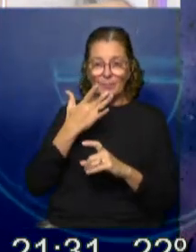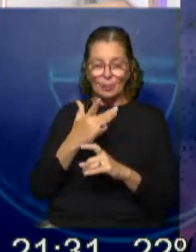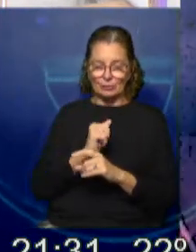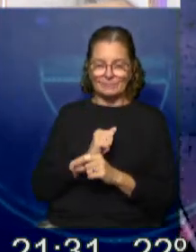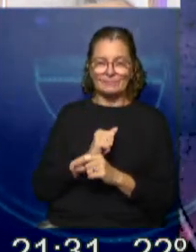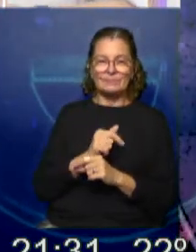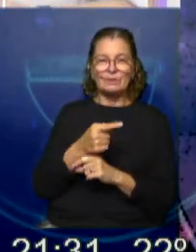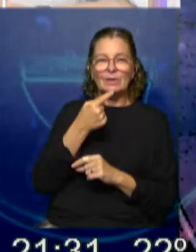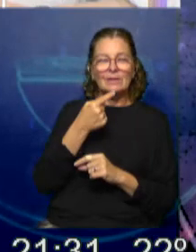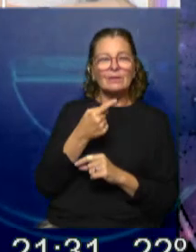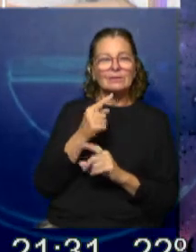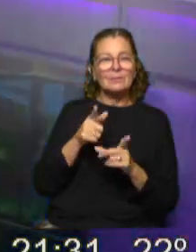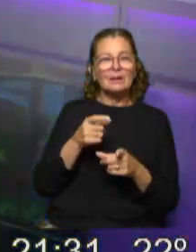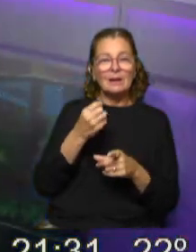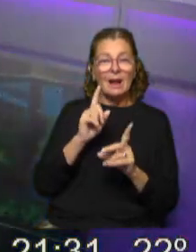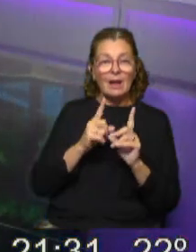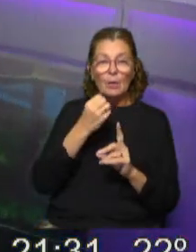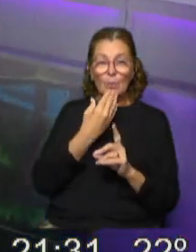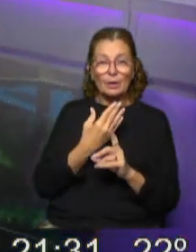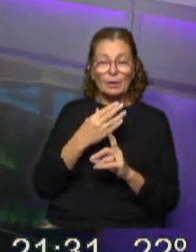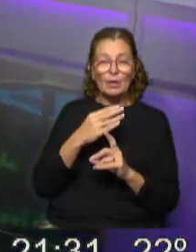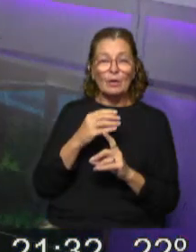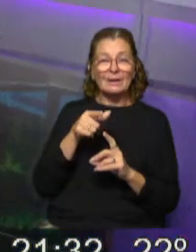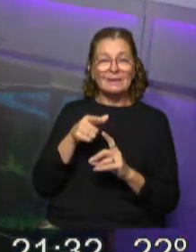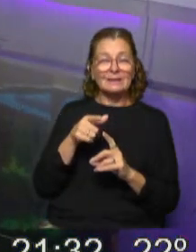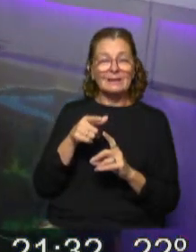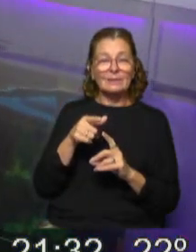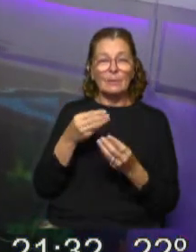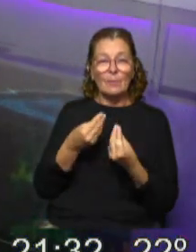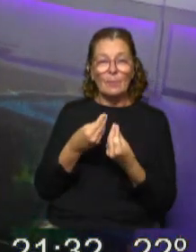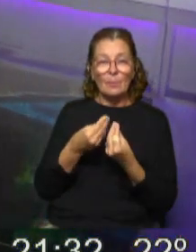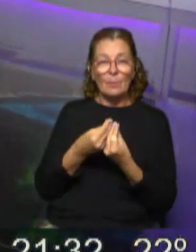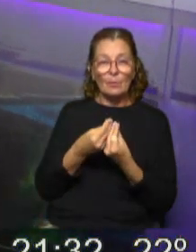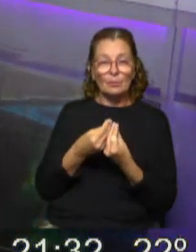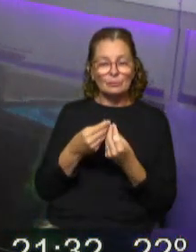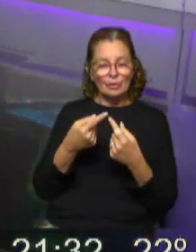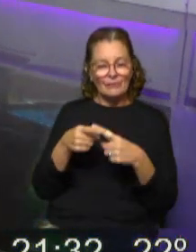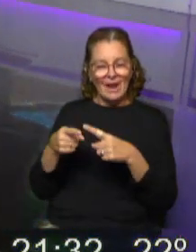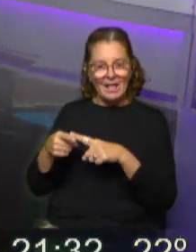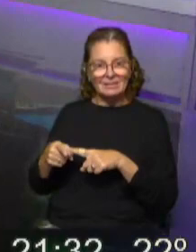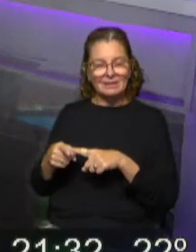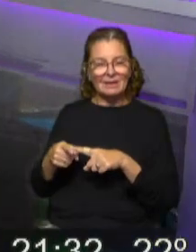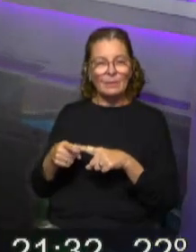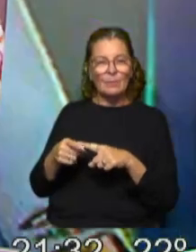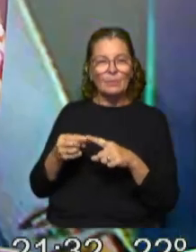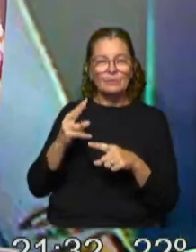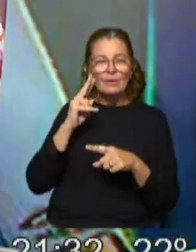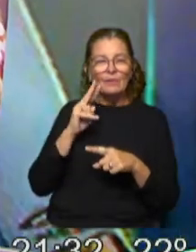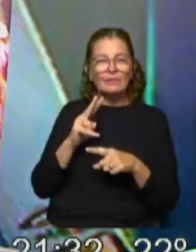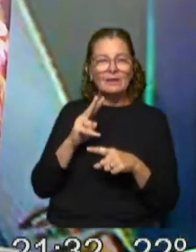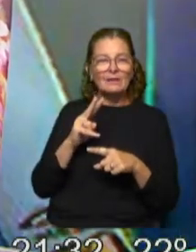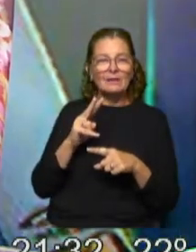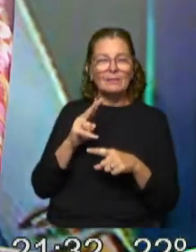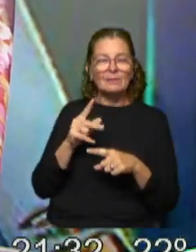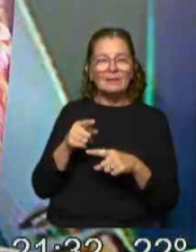Lo que decía Noé también, que lo que tiene bueno Cordón Sojo es que tenés muchos puntos de referencia. Como cuando uno ve, no sé, una peli o